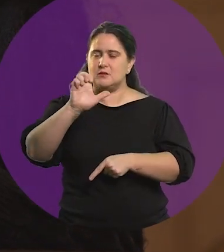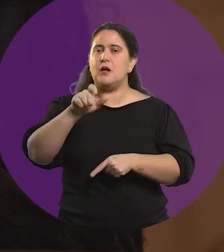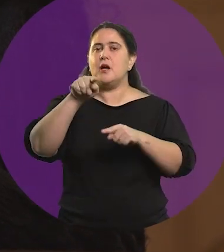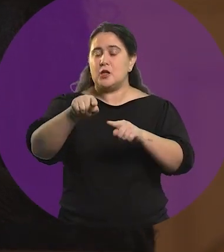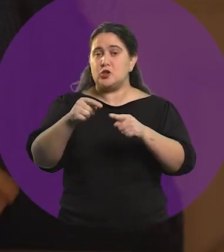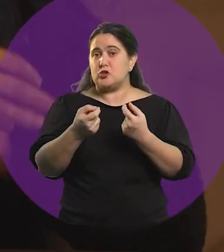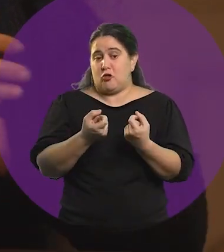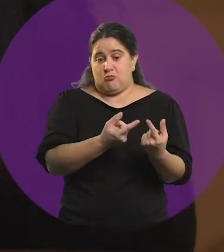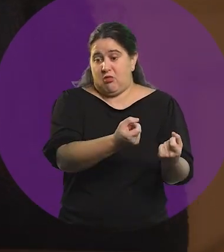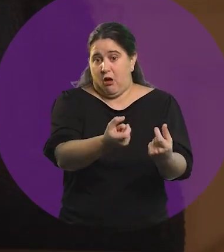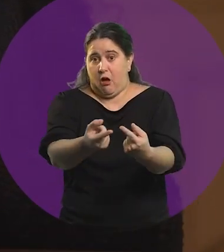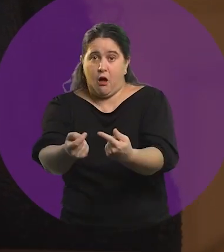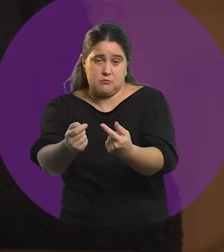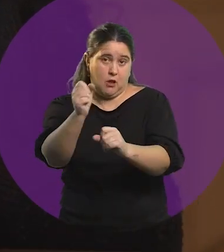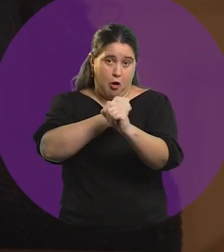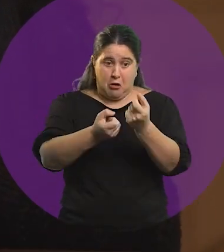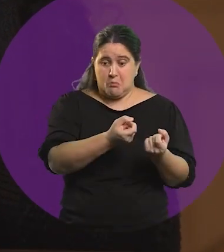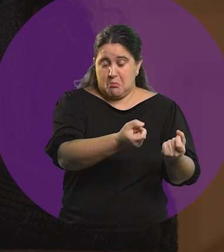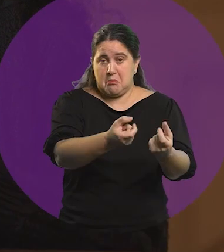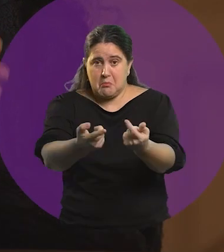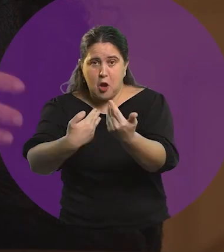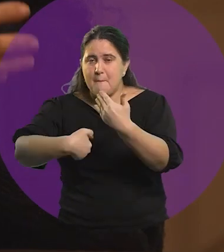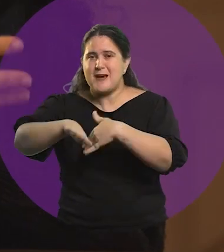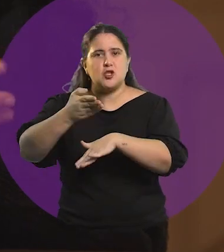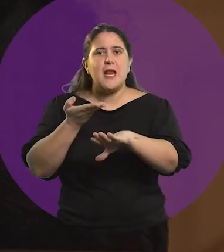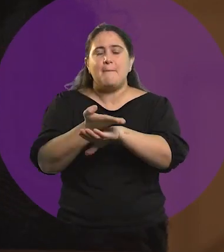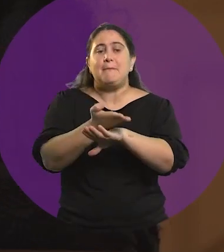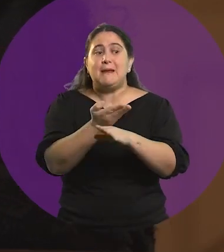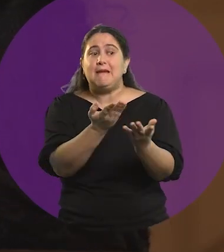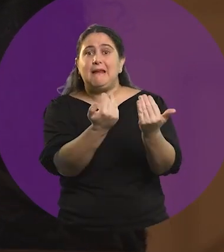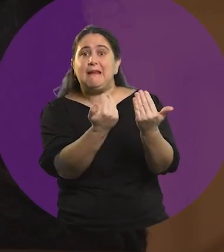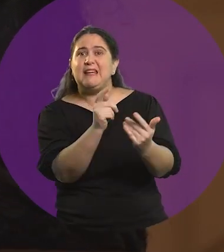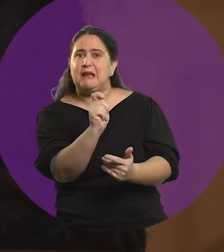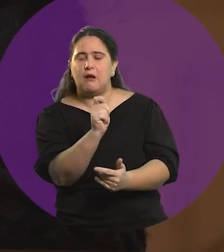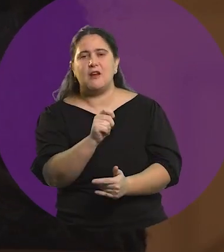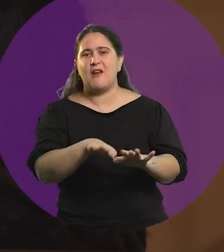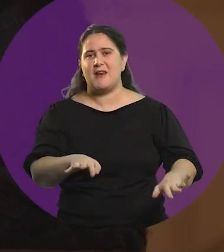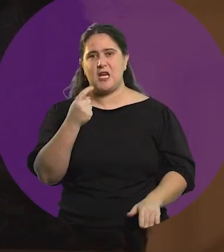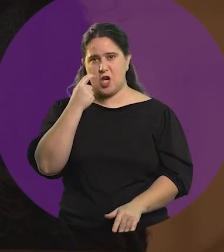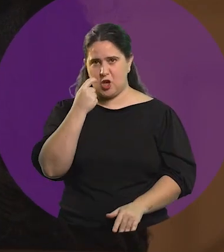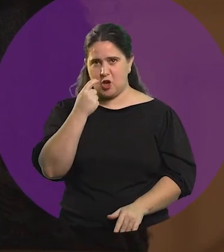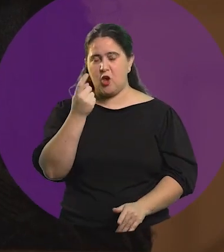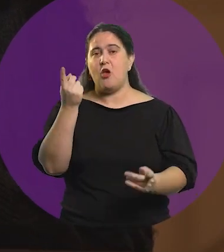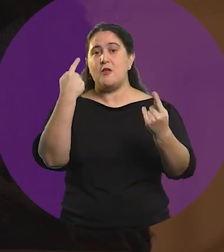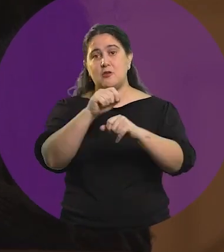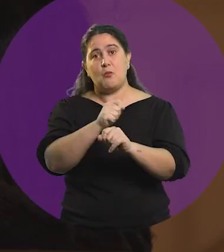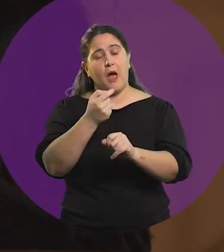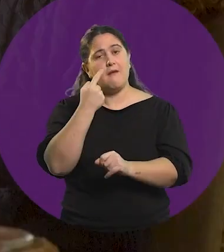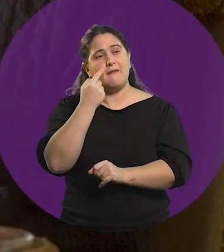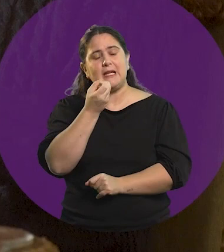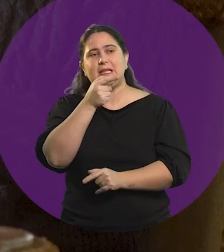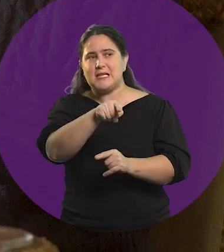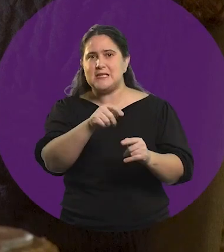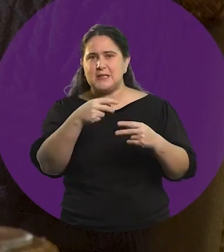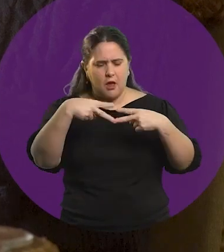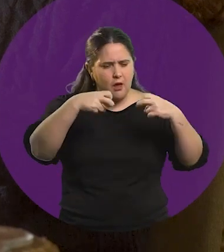en donde nosotros poníamos a disposición tecnología, pero los que más pedían para tener esas placas eran varones. Y bueno, el poder medir